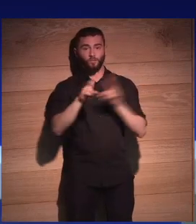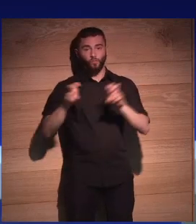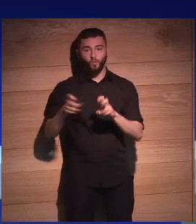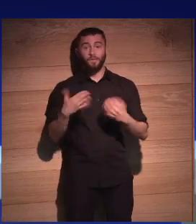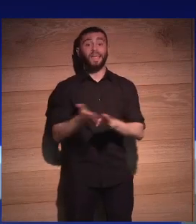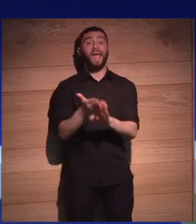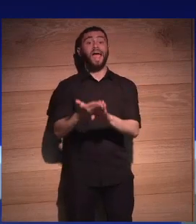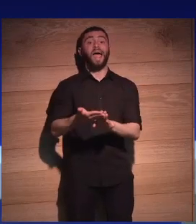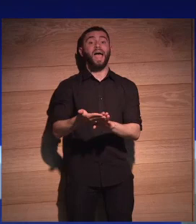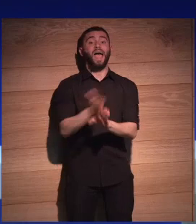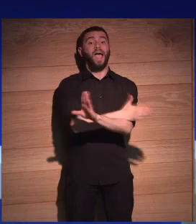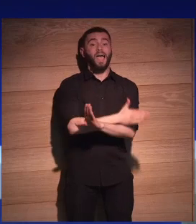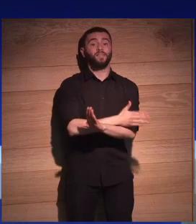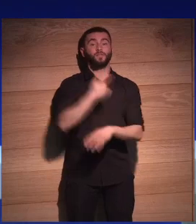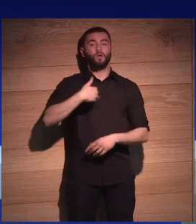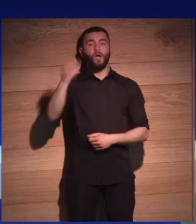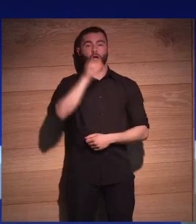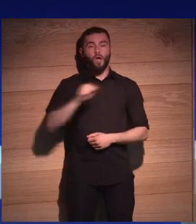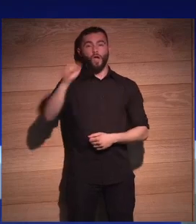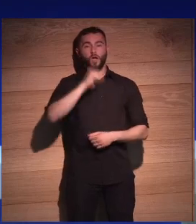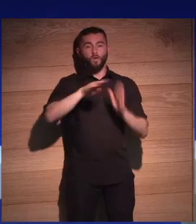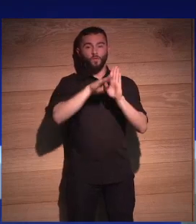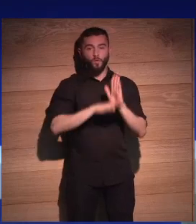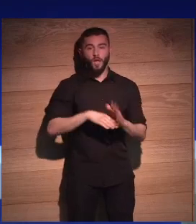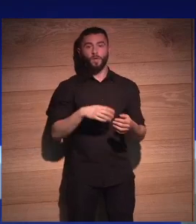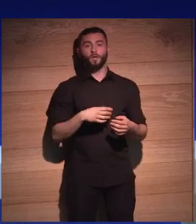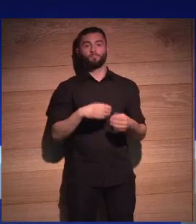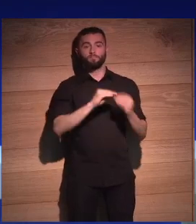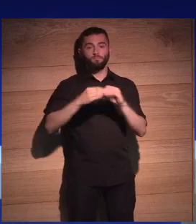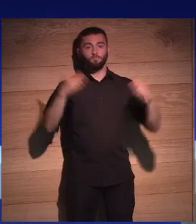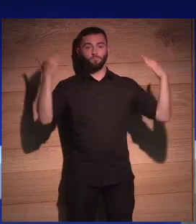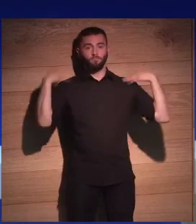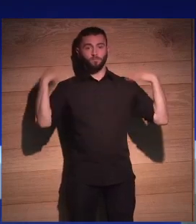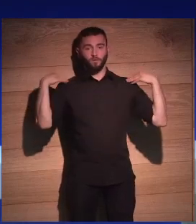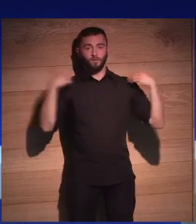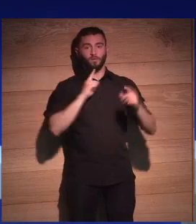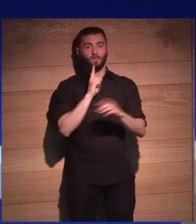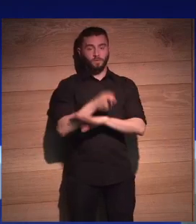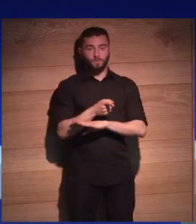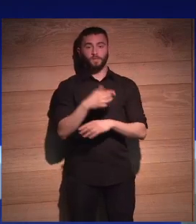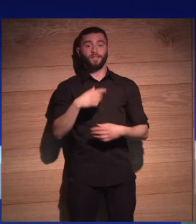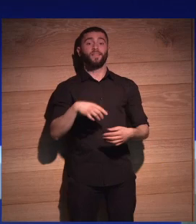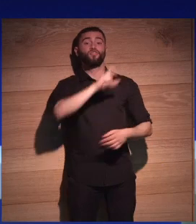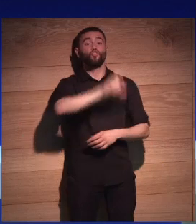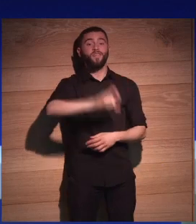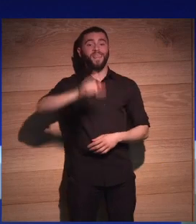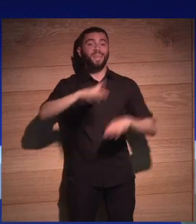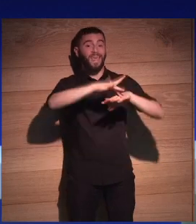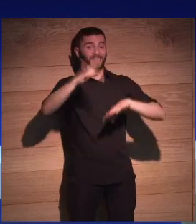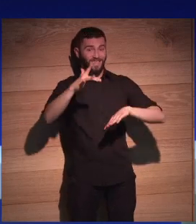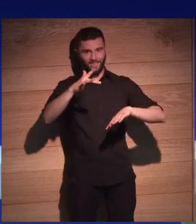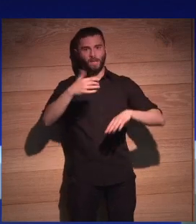Y anteriormente yo estuve varios años dirigiendo un programa que se llamaba Ciudadanía Digital. Y en ese programa lo que hacíamos